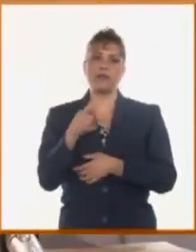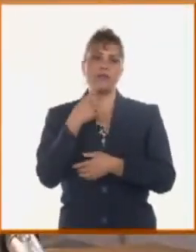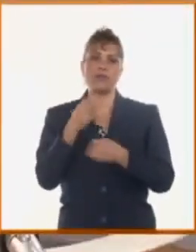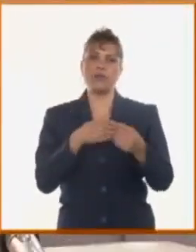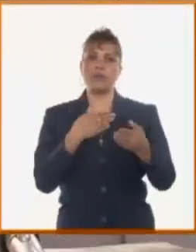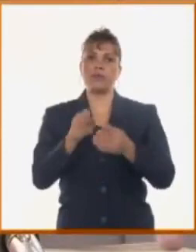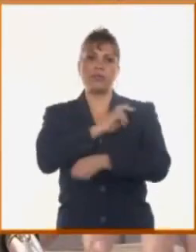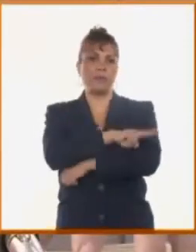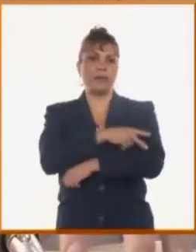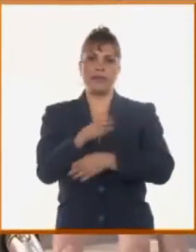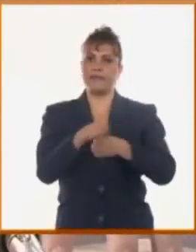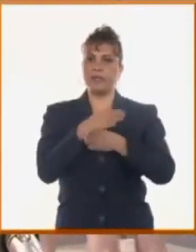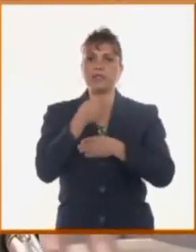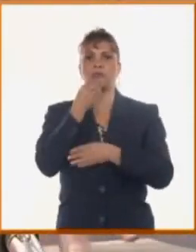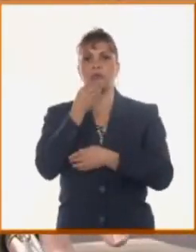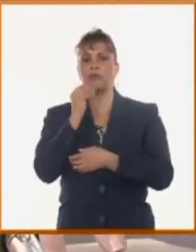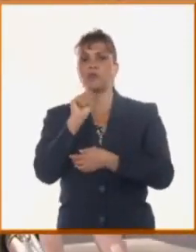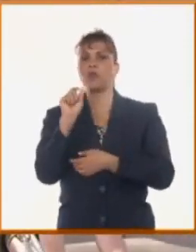gran impacto en los años